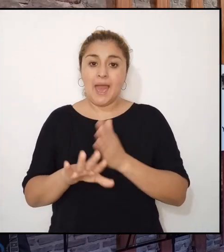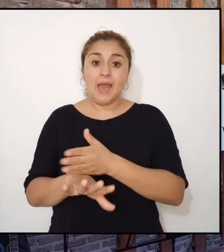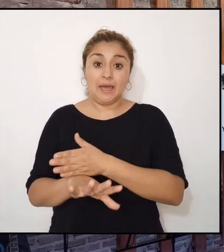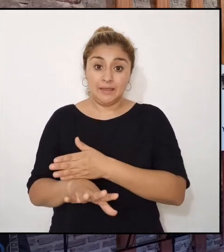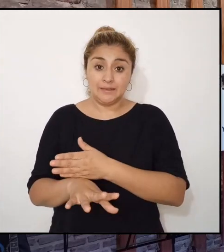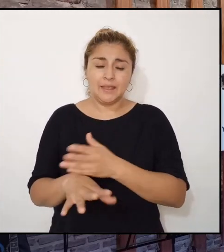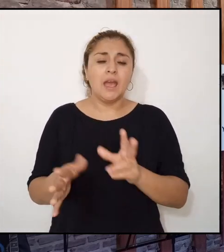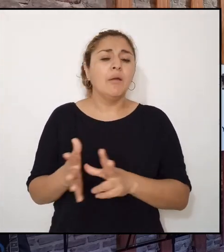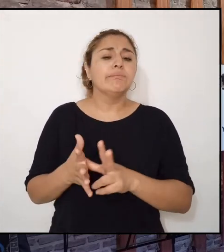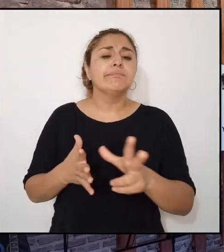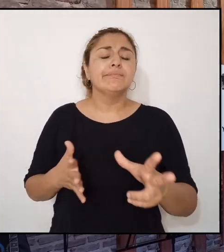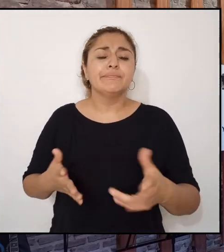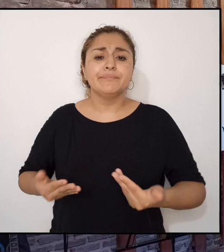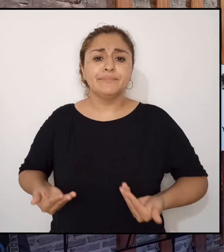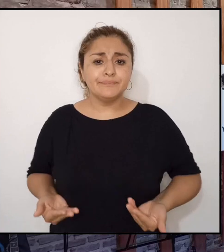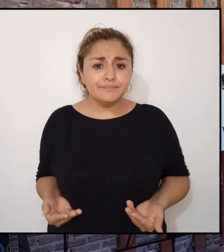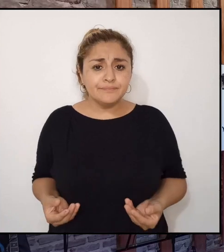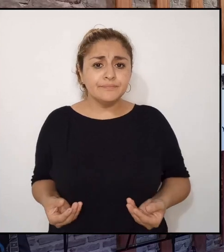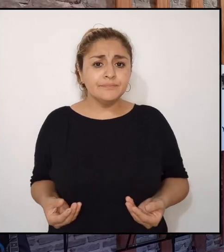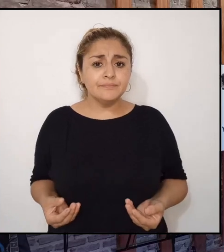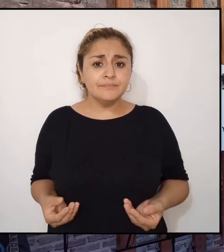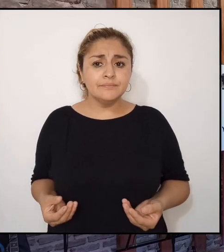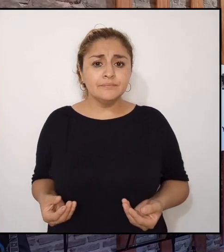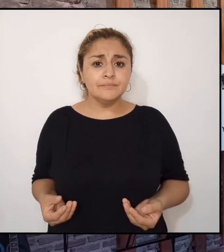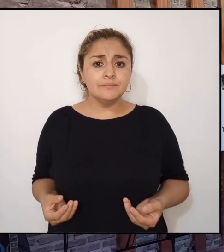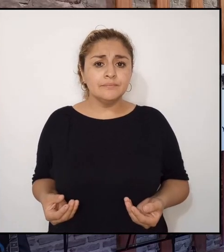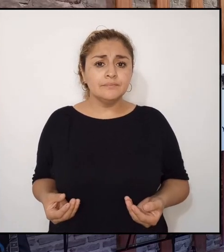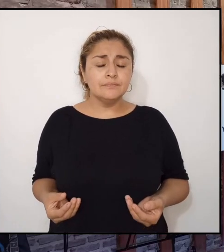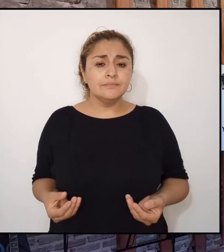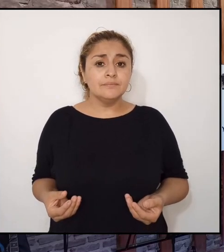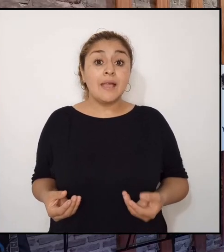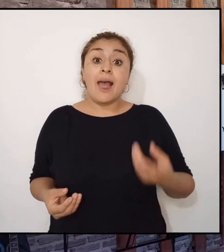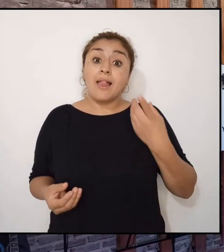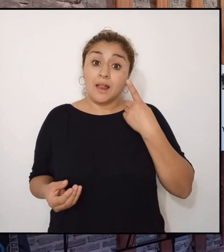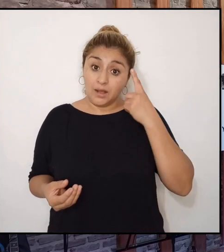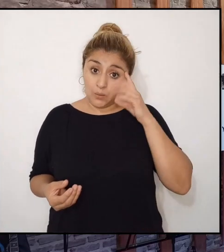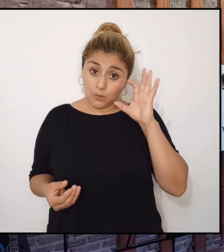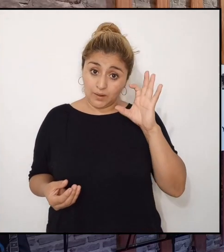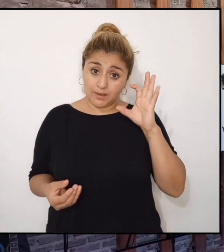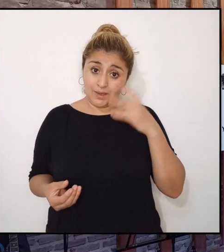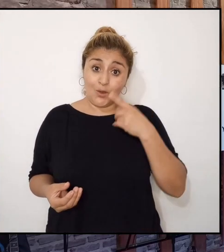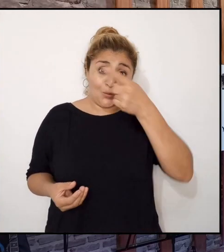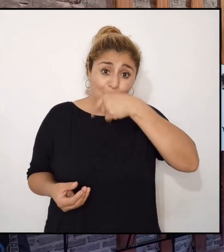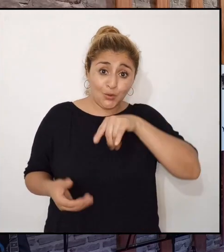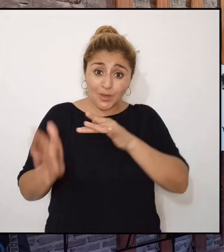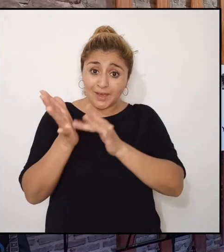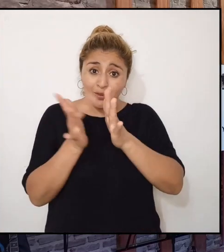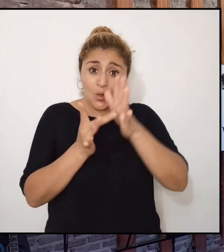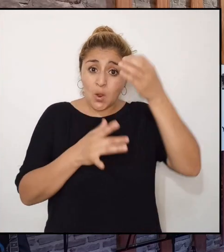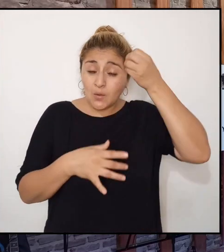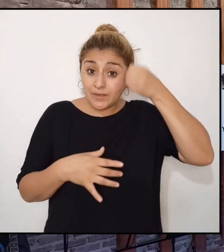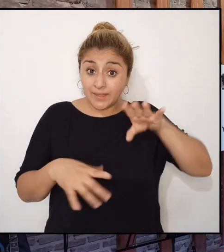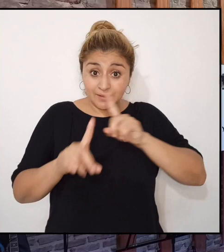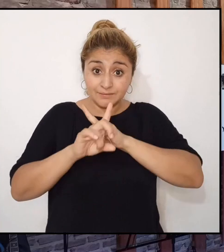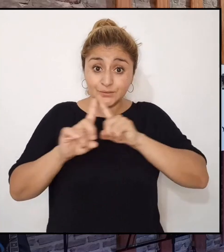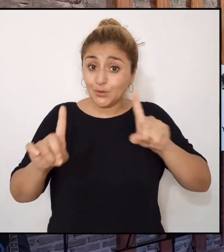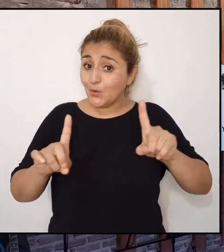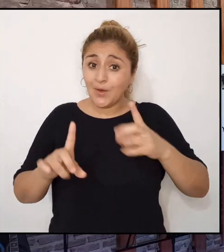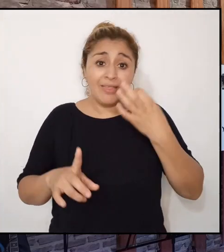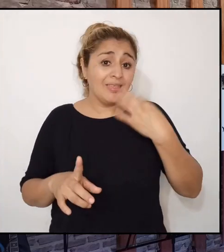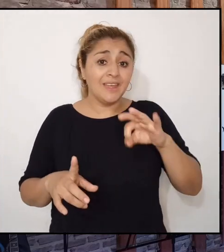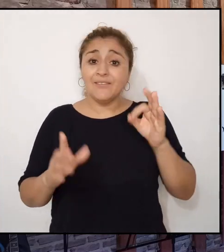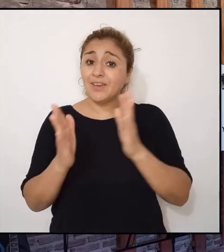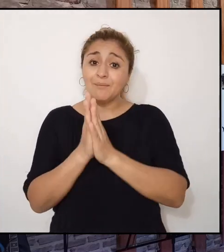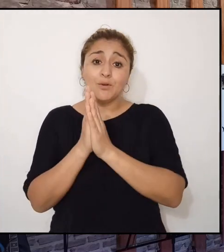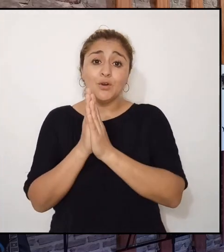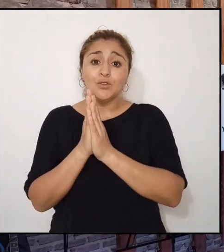¿Por qué no debemos olvidarnos a Jesús? Porque estando con Jesús, estando en comunión con su palabra,